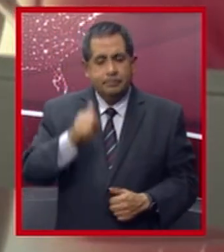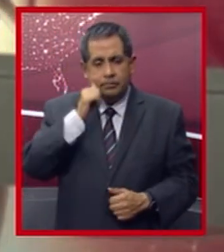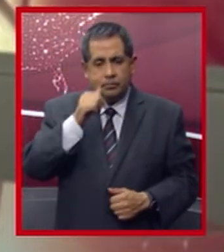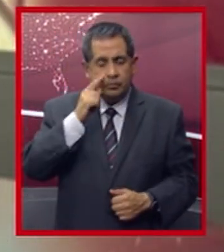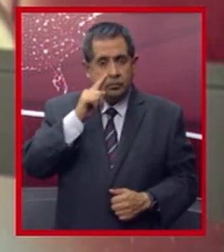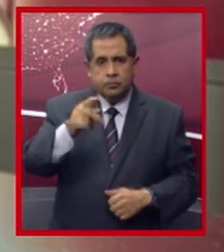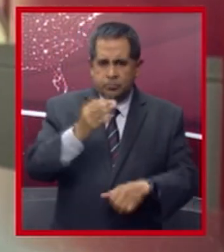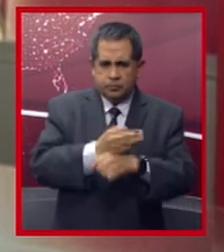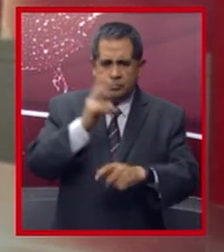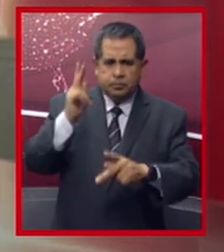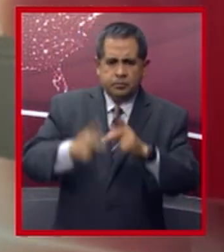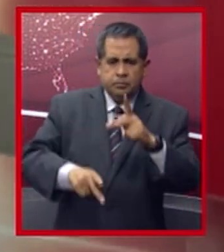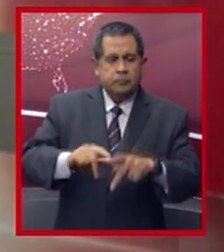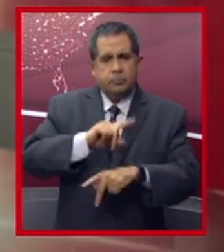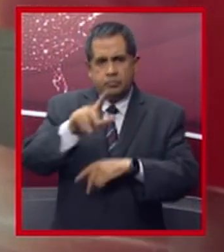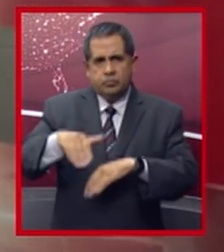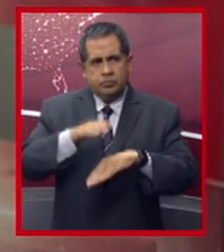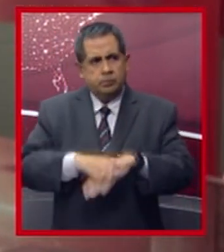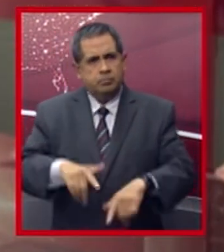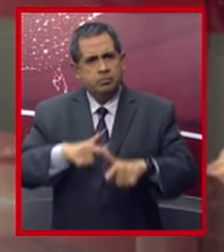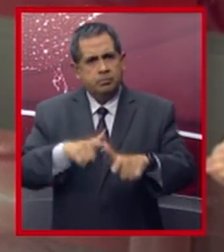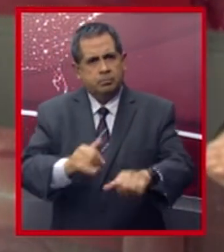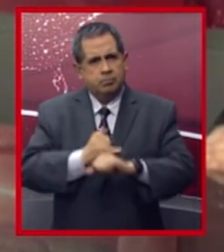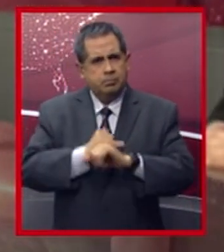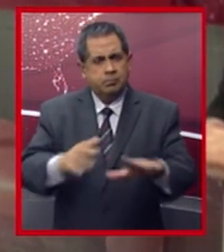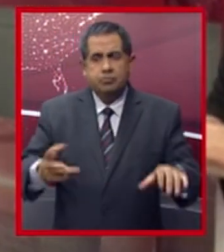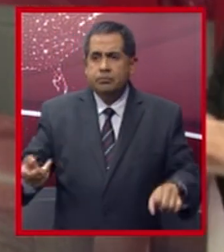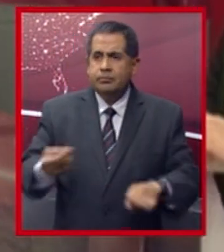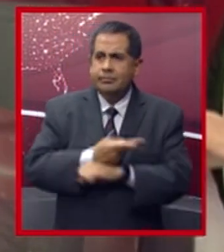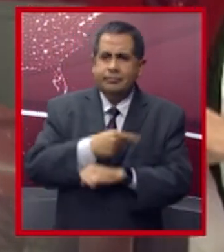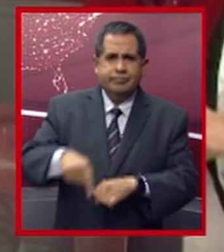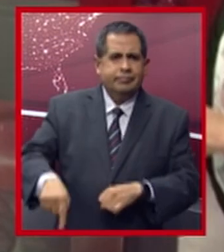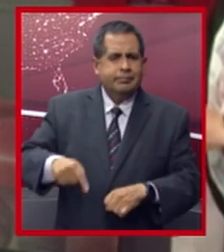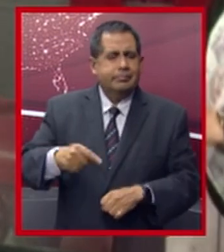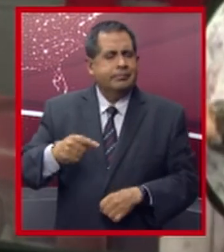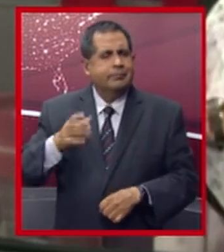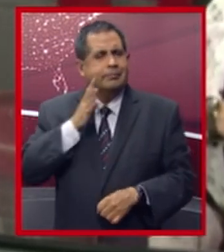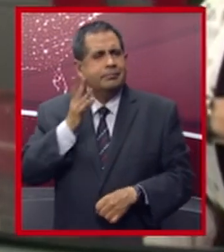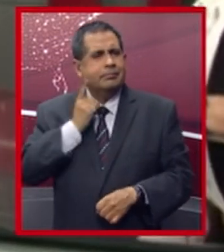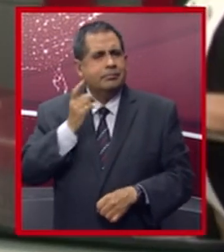a usted. Vamos a hacer una pequeña pausa, regresamos con más de la actividad de nuestras y nuestros representantes en el Congreso Federal. Regresamos.